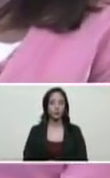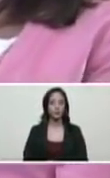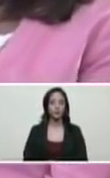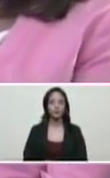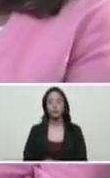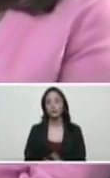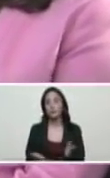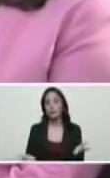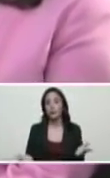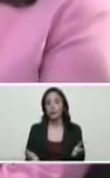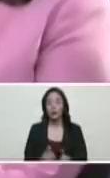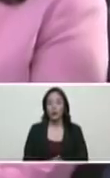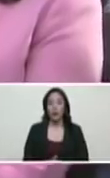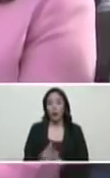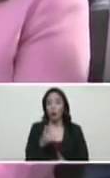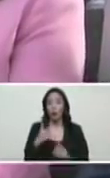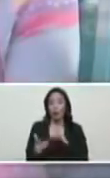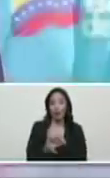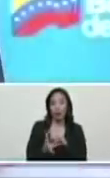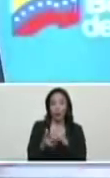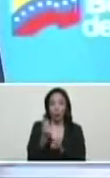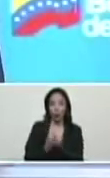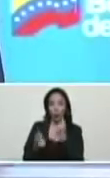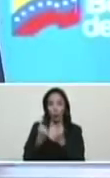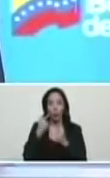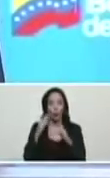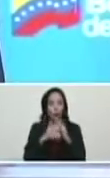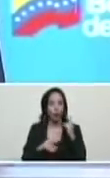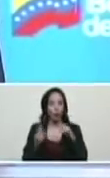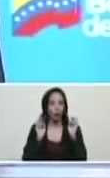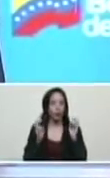las condiciones técnico-económicas